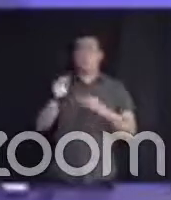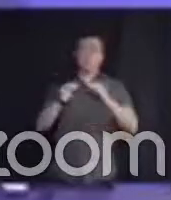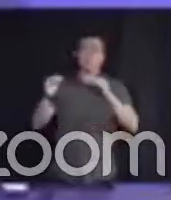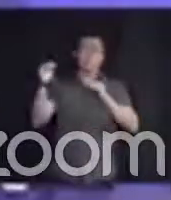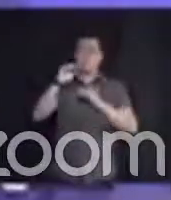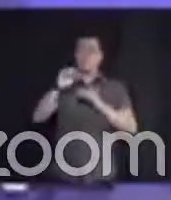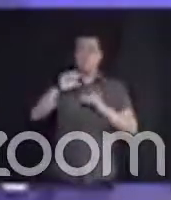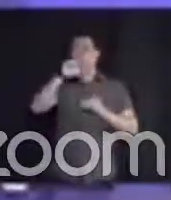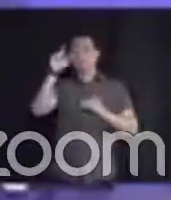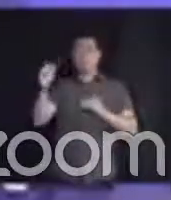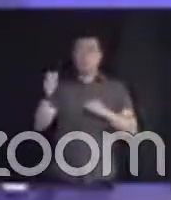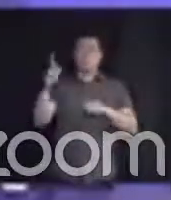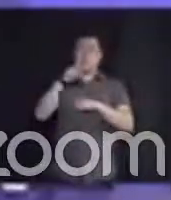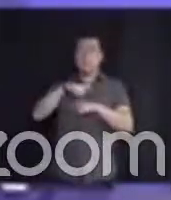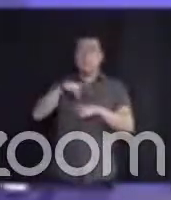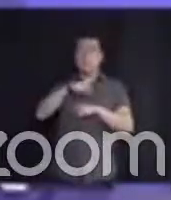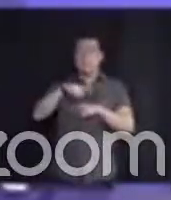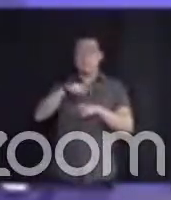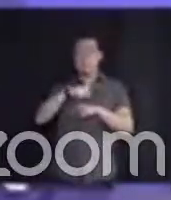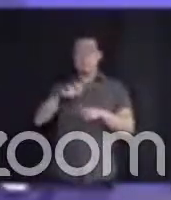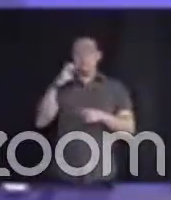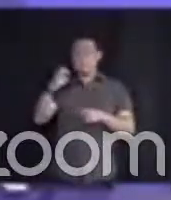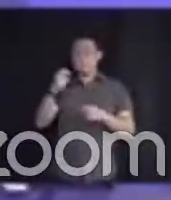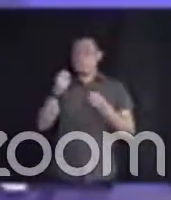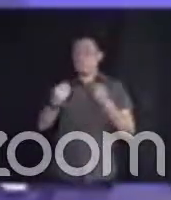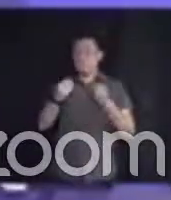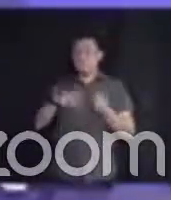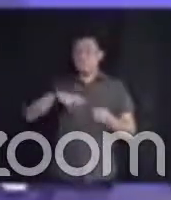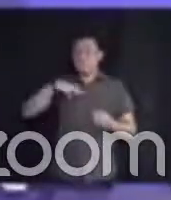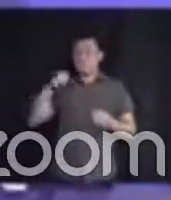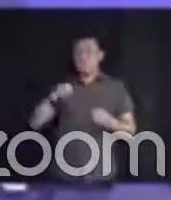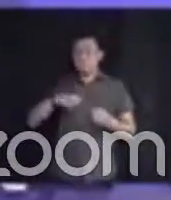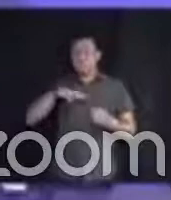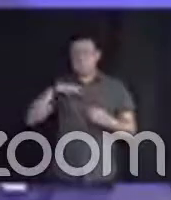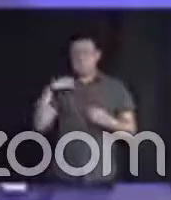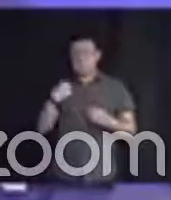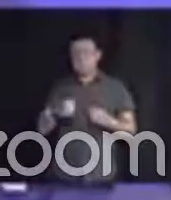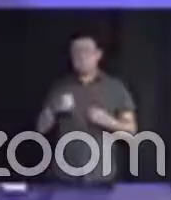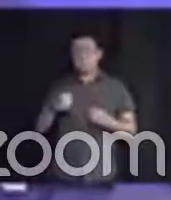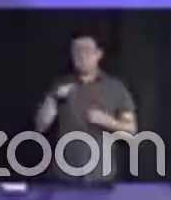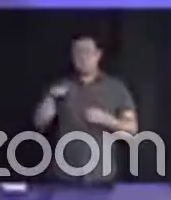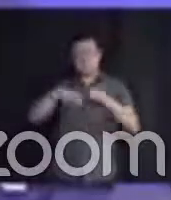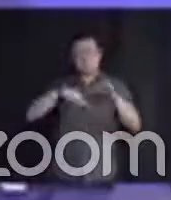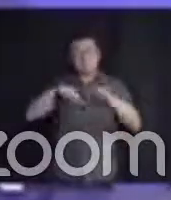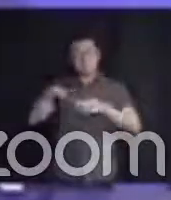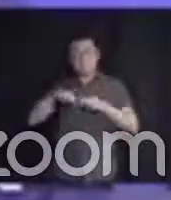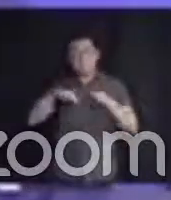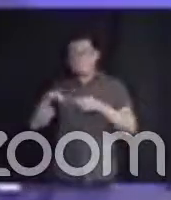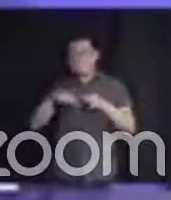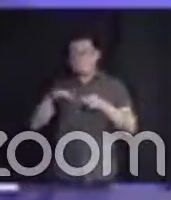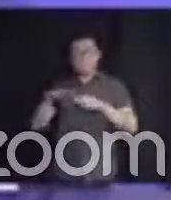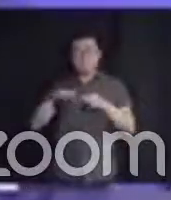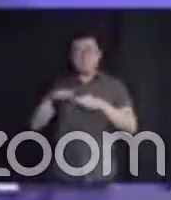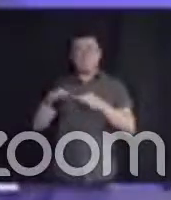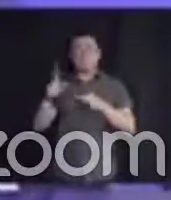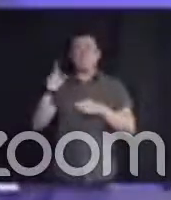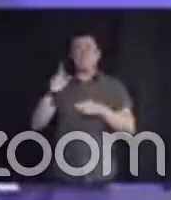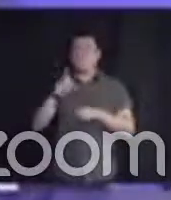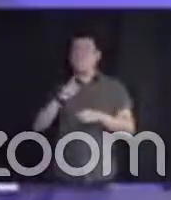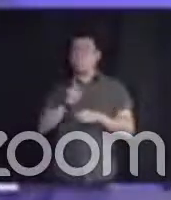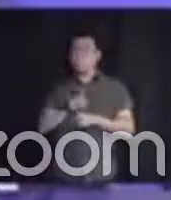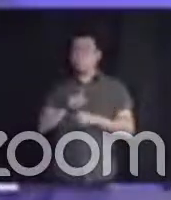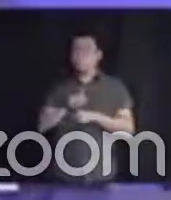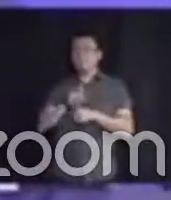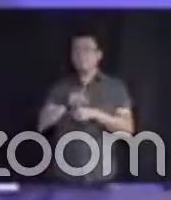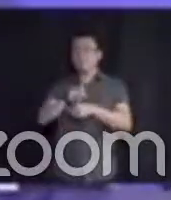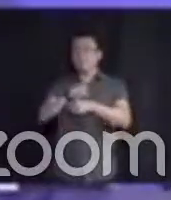supreme y luego dar el brinco al diamante, requiere de mucho, mucho esfuerzo, de sembrar muchísimo, de trabajar un día